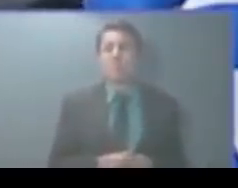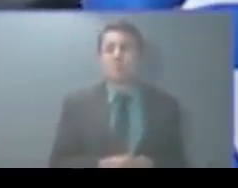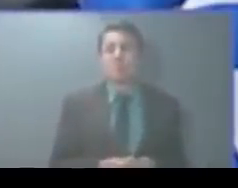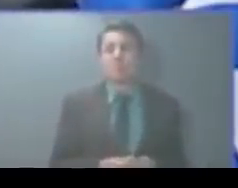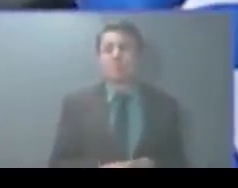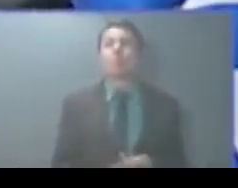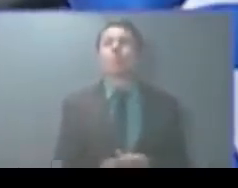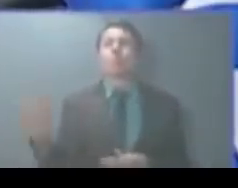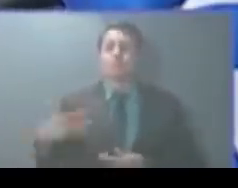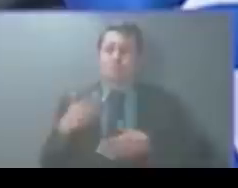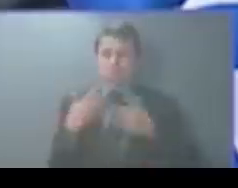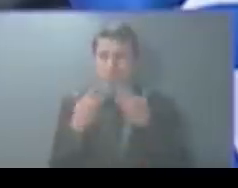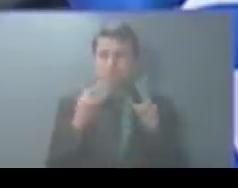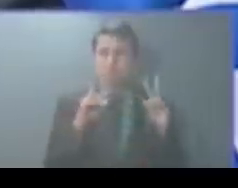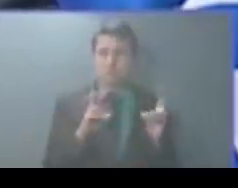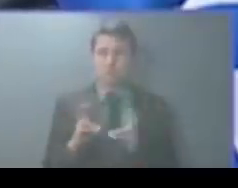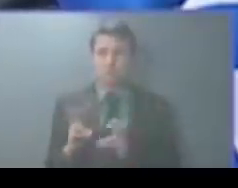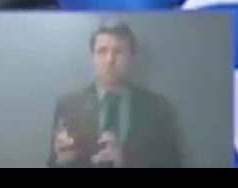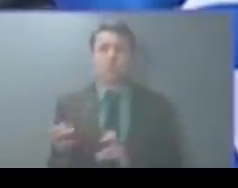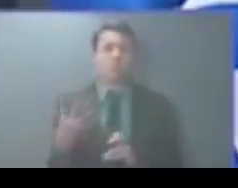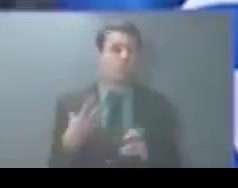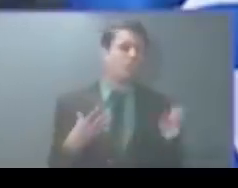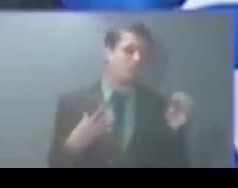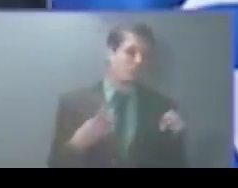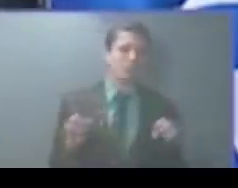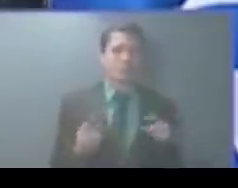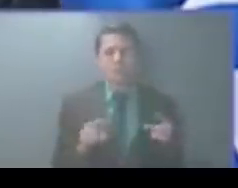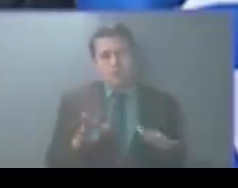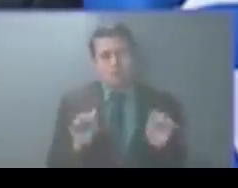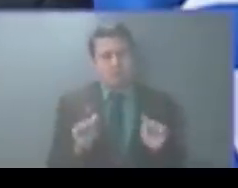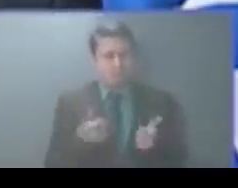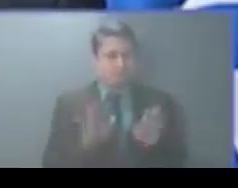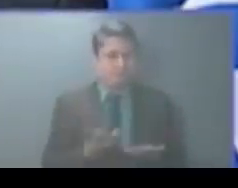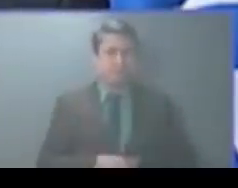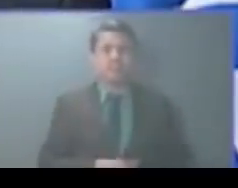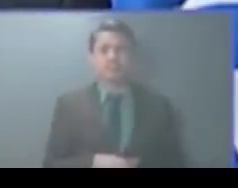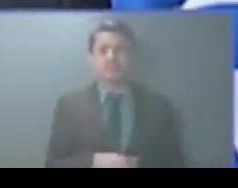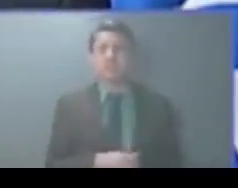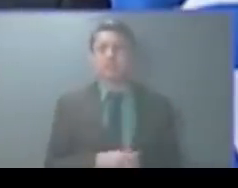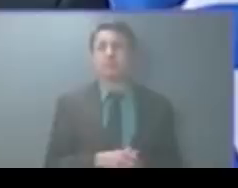Y ya se han ido destacando elementos que lo ratifican y lo confirman. Pero muy bien.